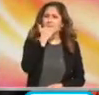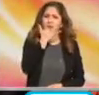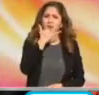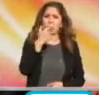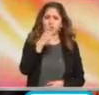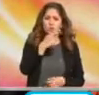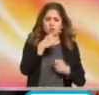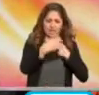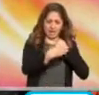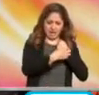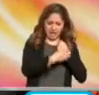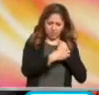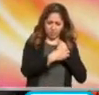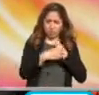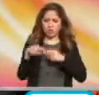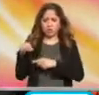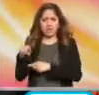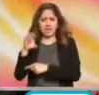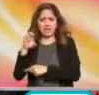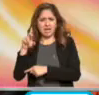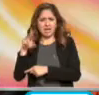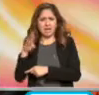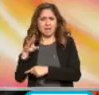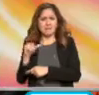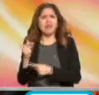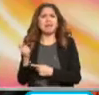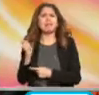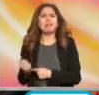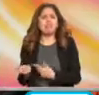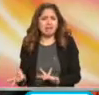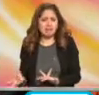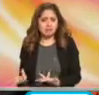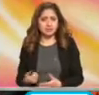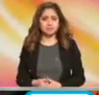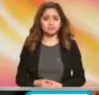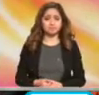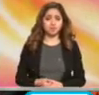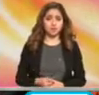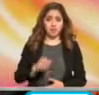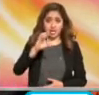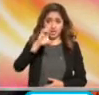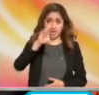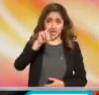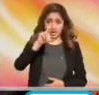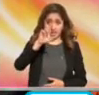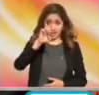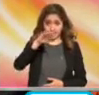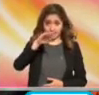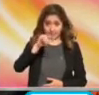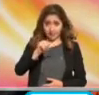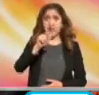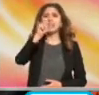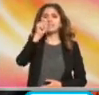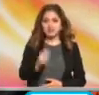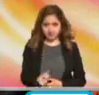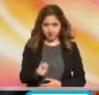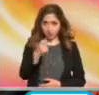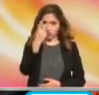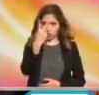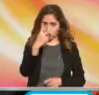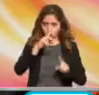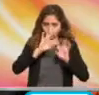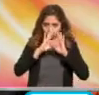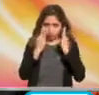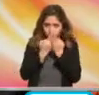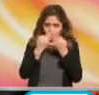caldo que sopa que a ver? Ok. crema. Tendemos a crema. confundir que sea exactamente una crema, pero la diferencia básica son 2 puntos nada